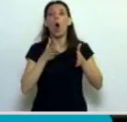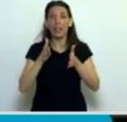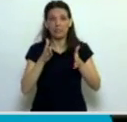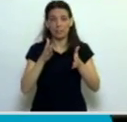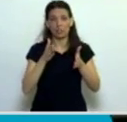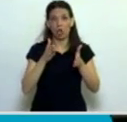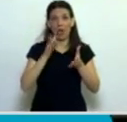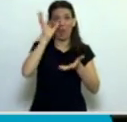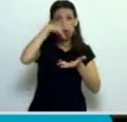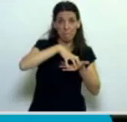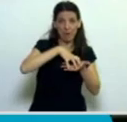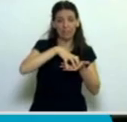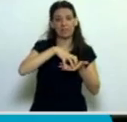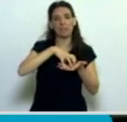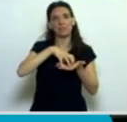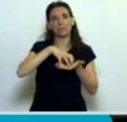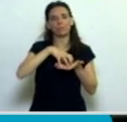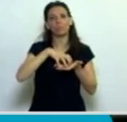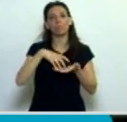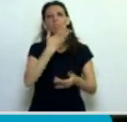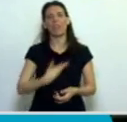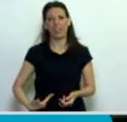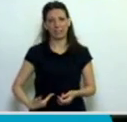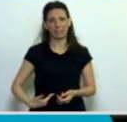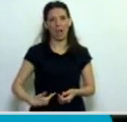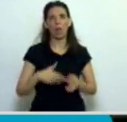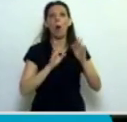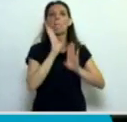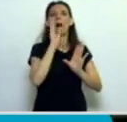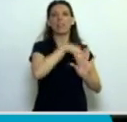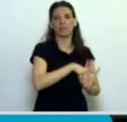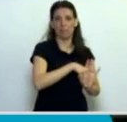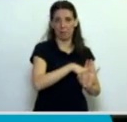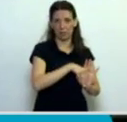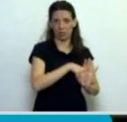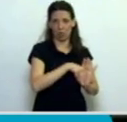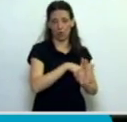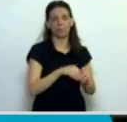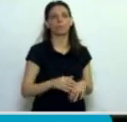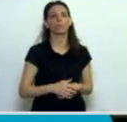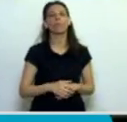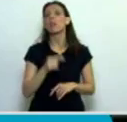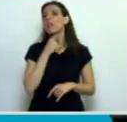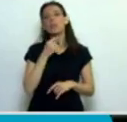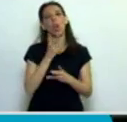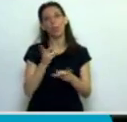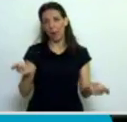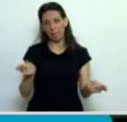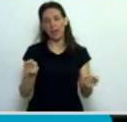productiva de las empresas en las cuales el Estado tiene participación. Termino